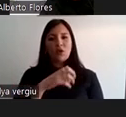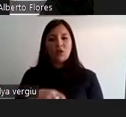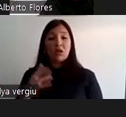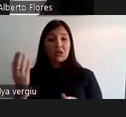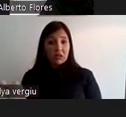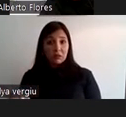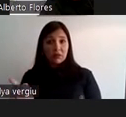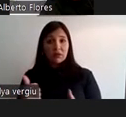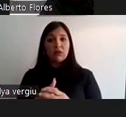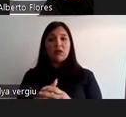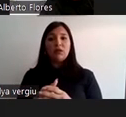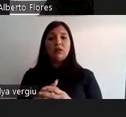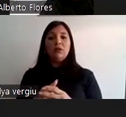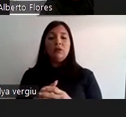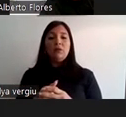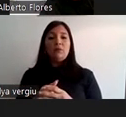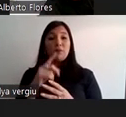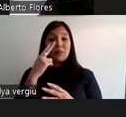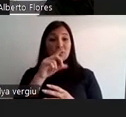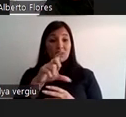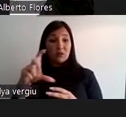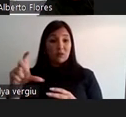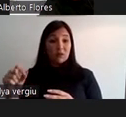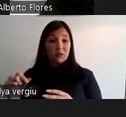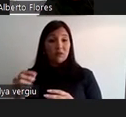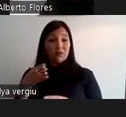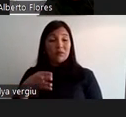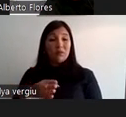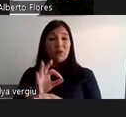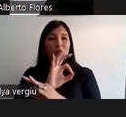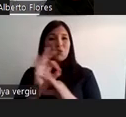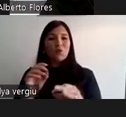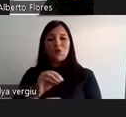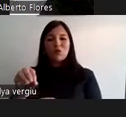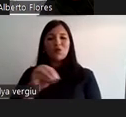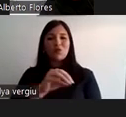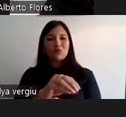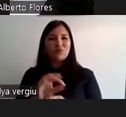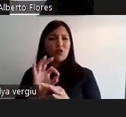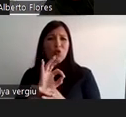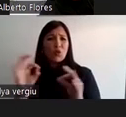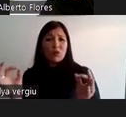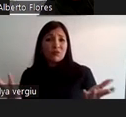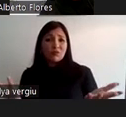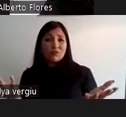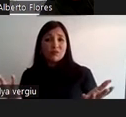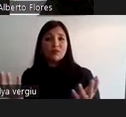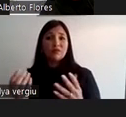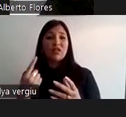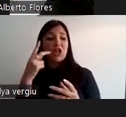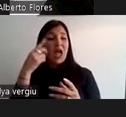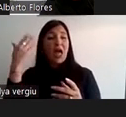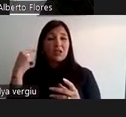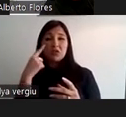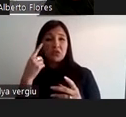inclusive como les menciona acá también en las diapositiva incluir nuevos destinos que sean No convencionales por qué porque ahí